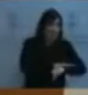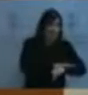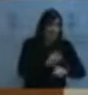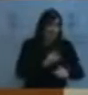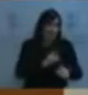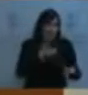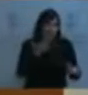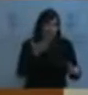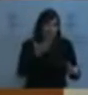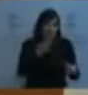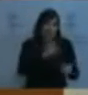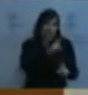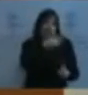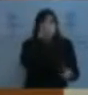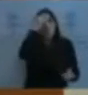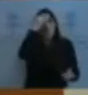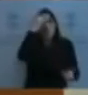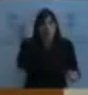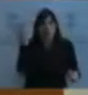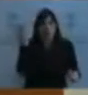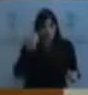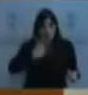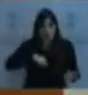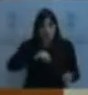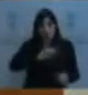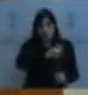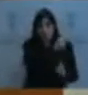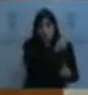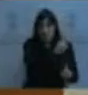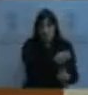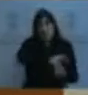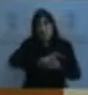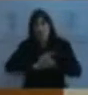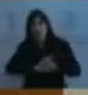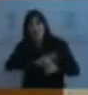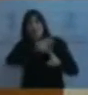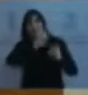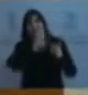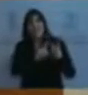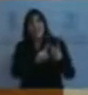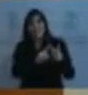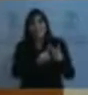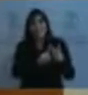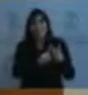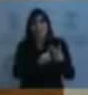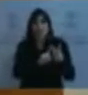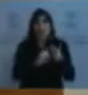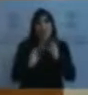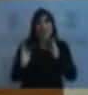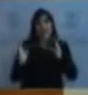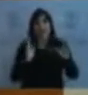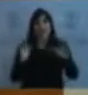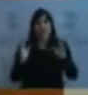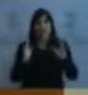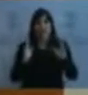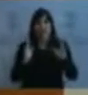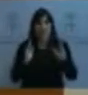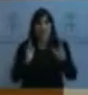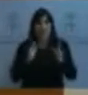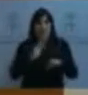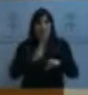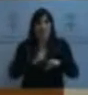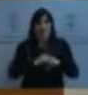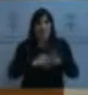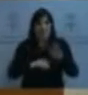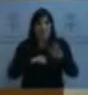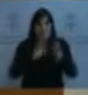nuestra pregunta, y de otro lado es el tempus, es decir, la tramitación parlamentaria, que una vez que se remiten los proyectos de ley a